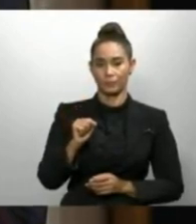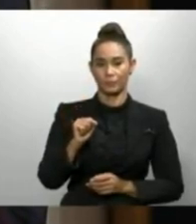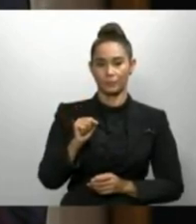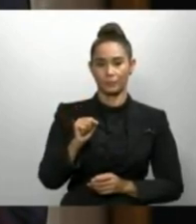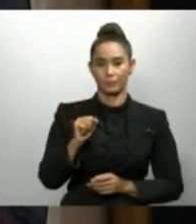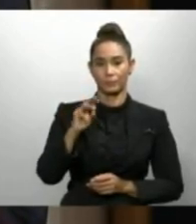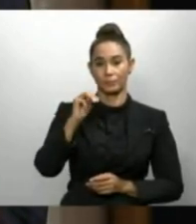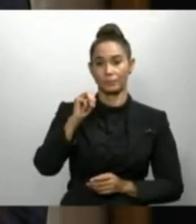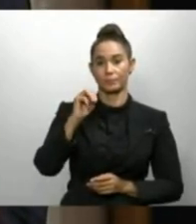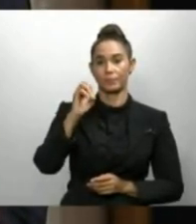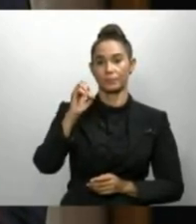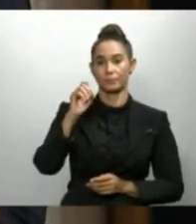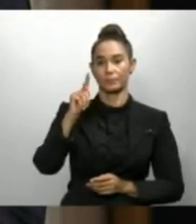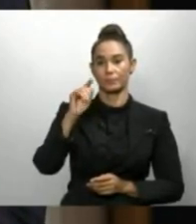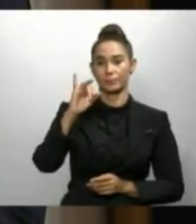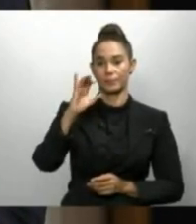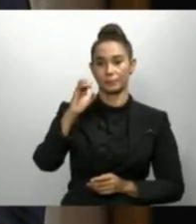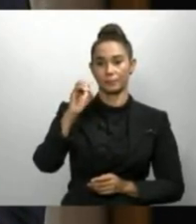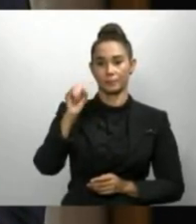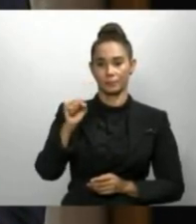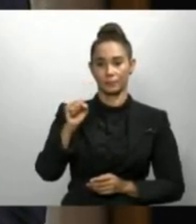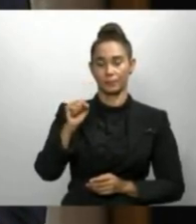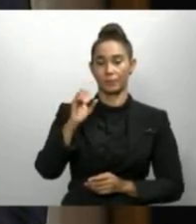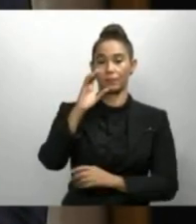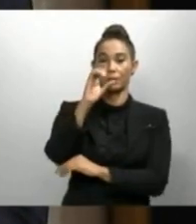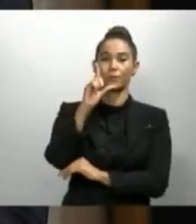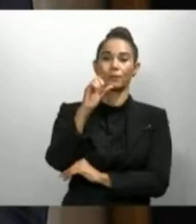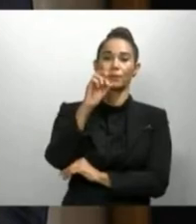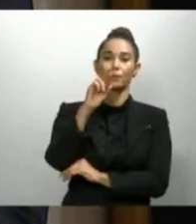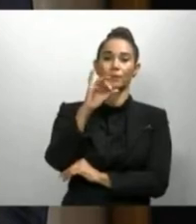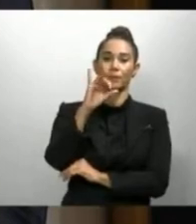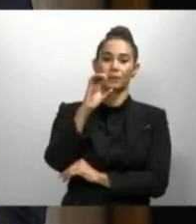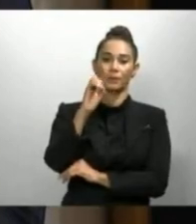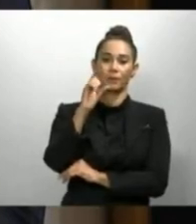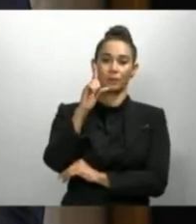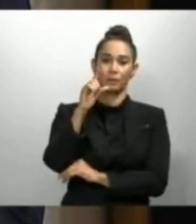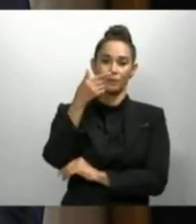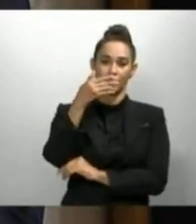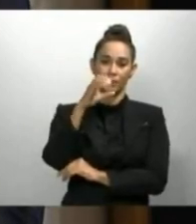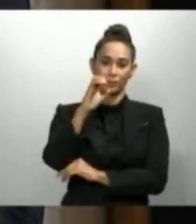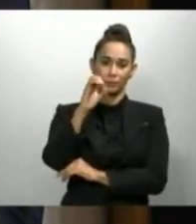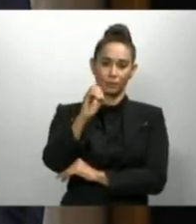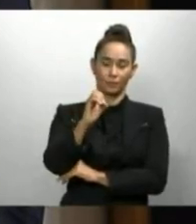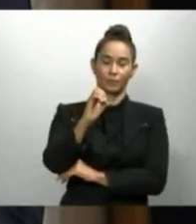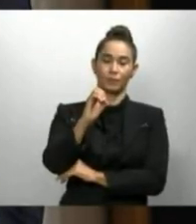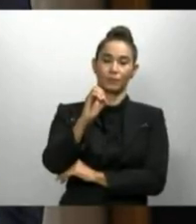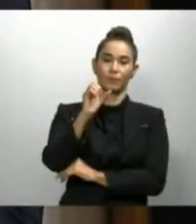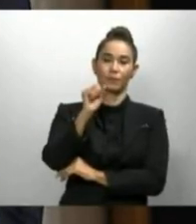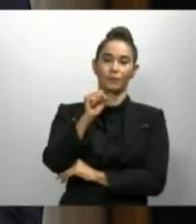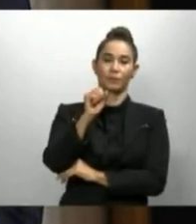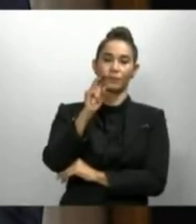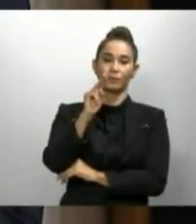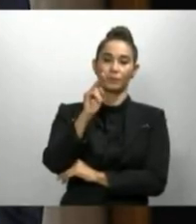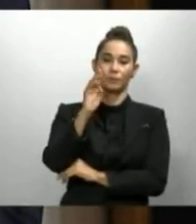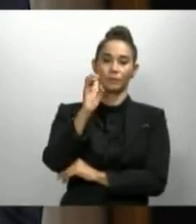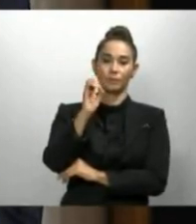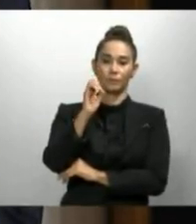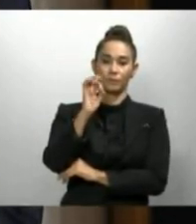alcohol metílico, ácido clorhídrico, ácido sulfúrico, sulfuro de